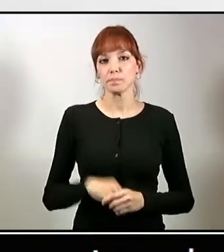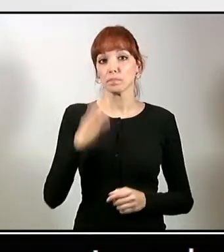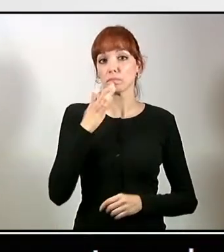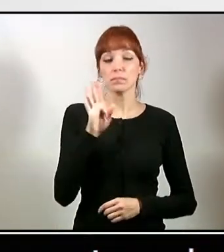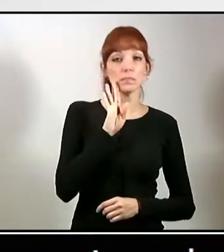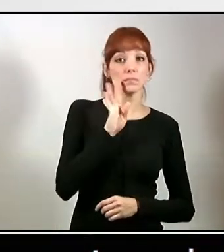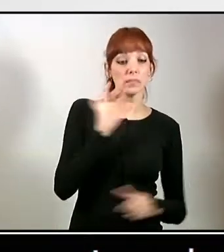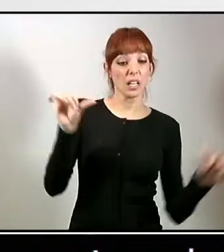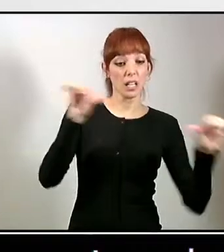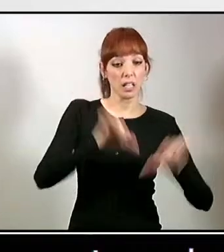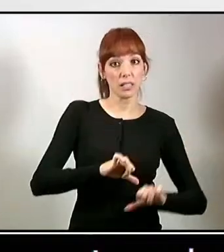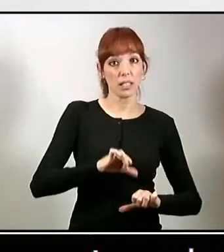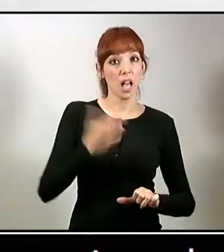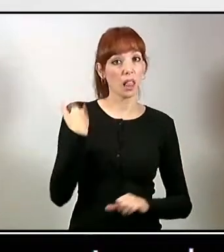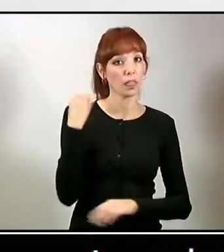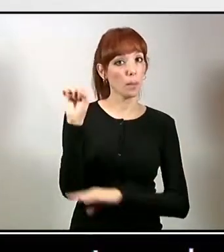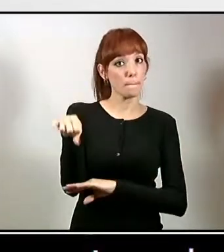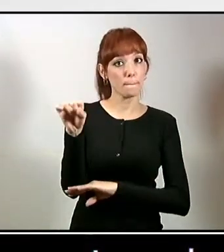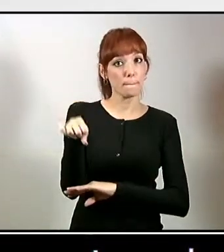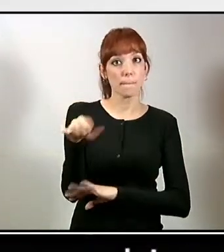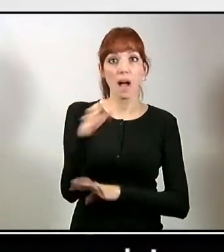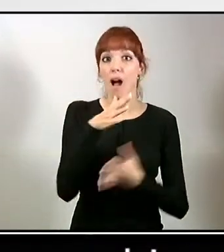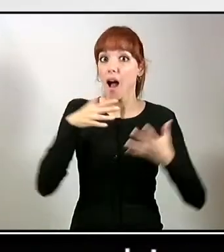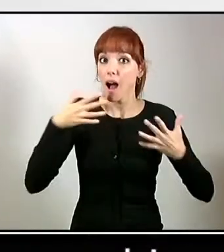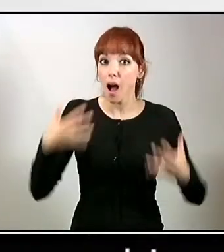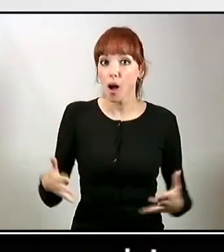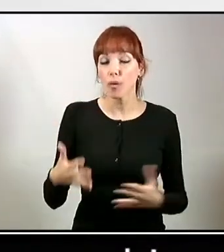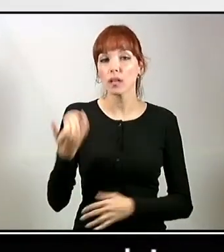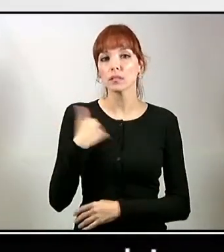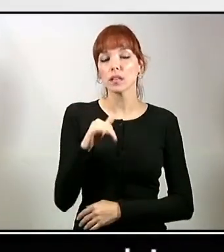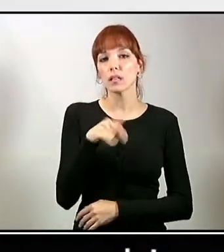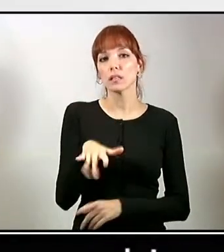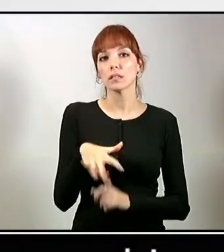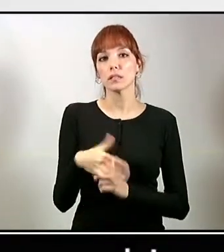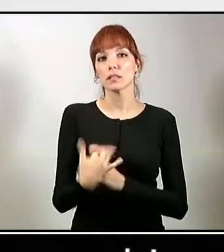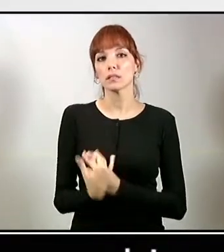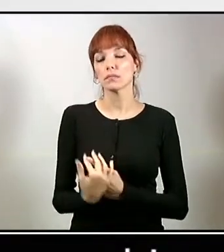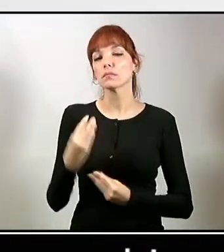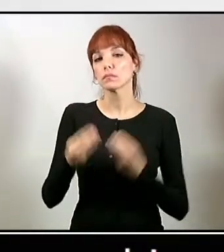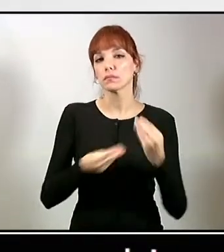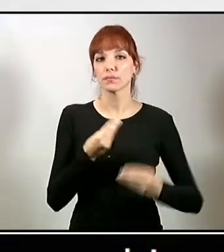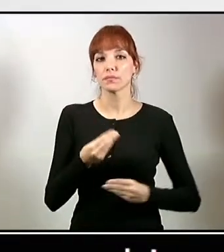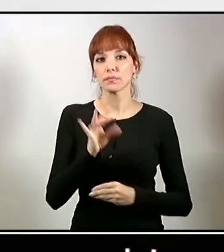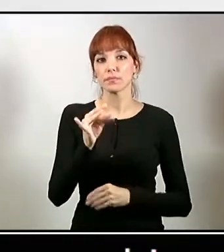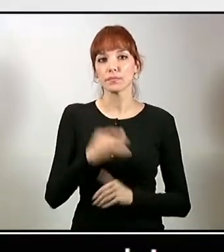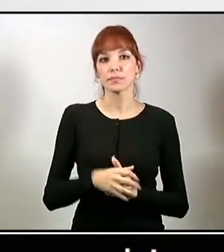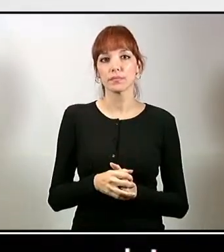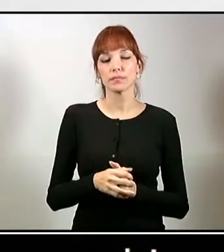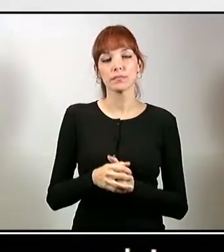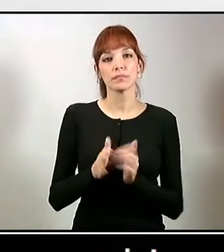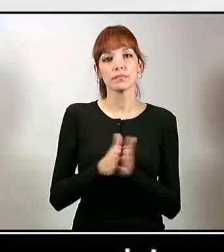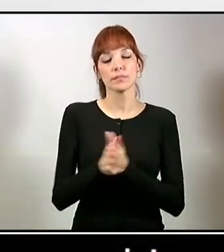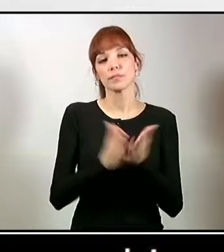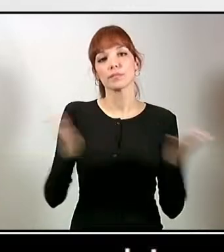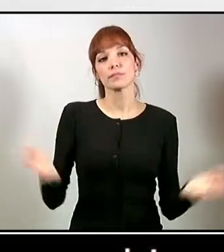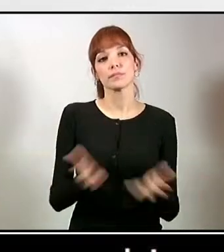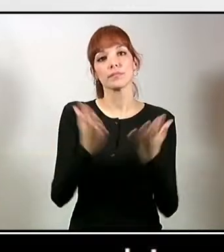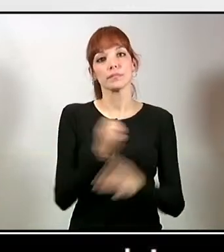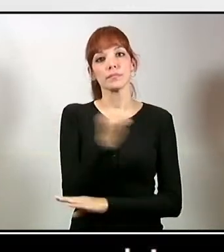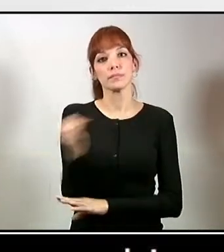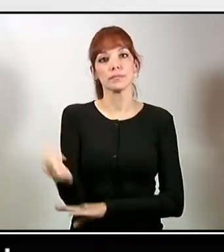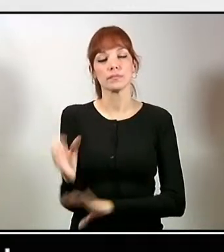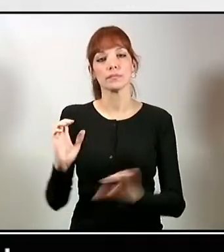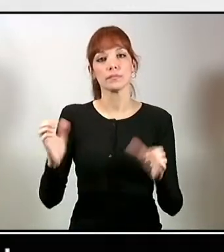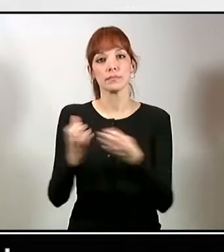anterior no se hizo, yo creo que es bueno que lo que en estos momentos sí se está haciendo, y es fortalecer a las clases medias, a las